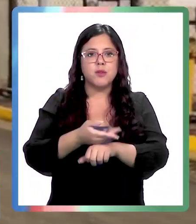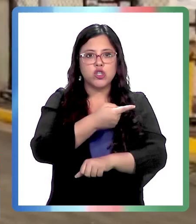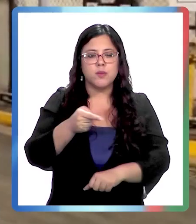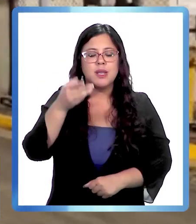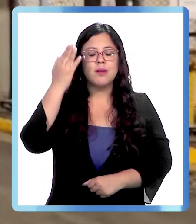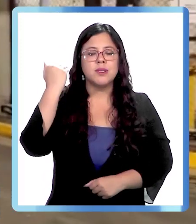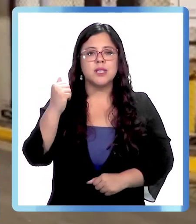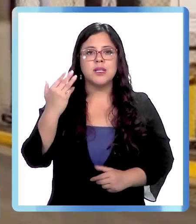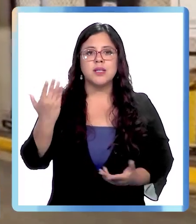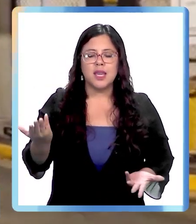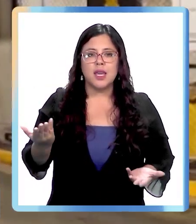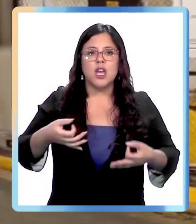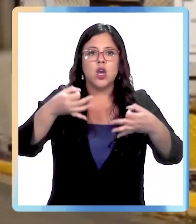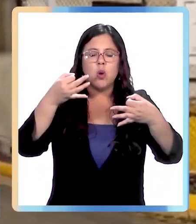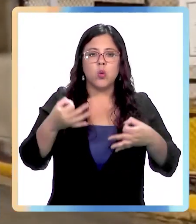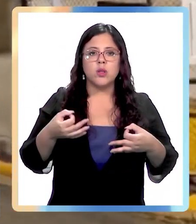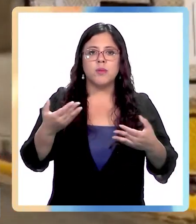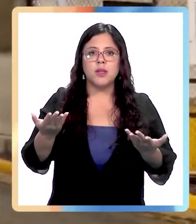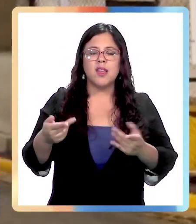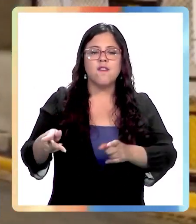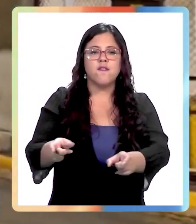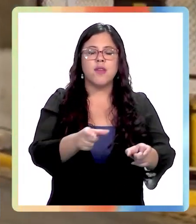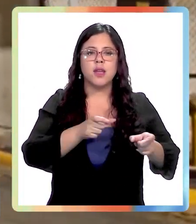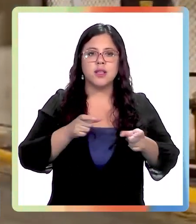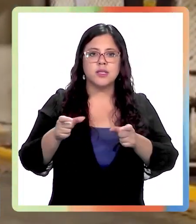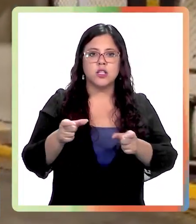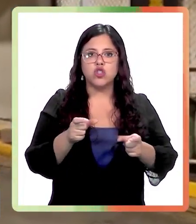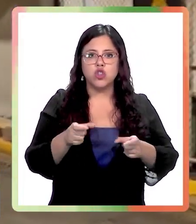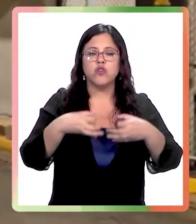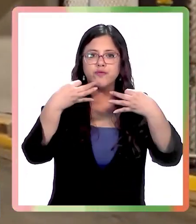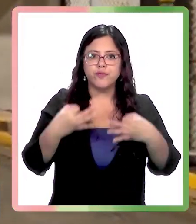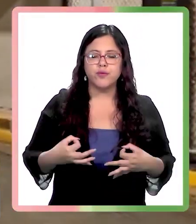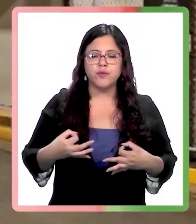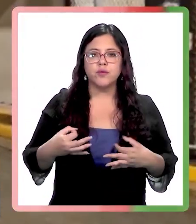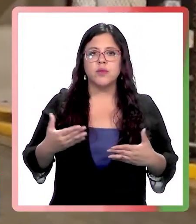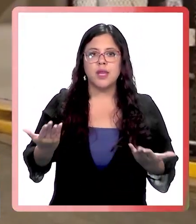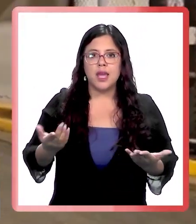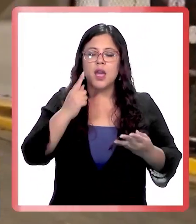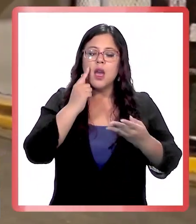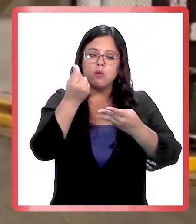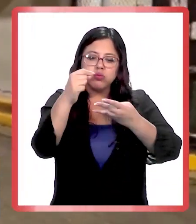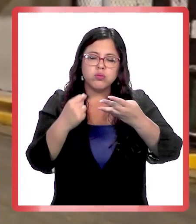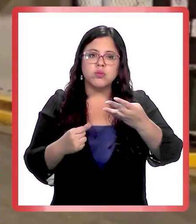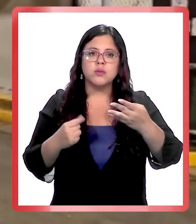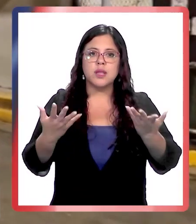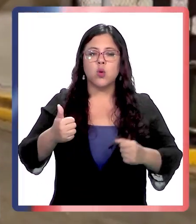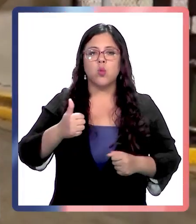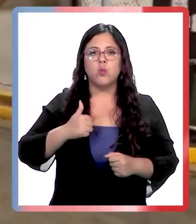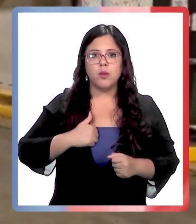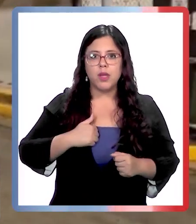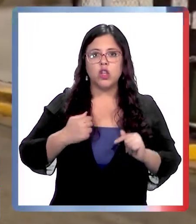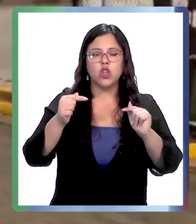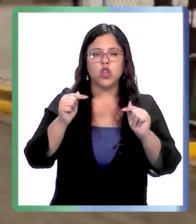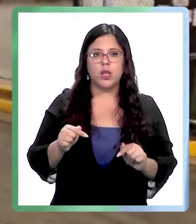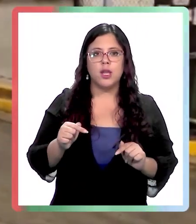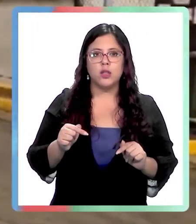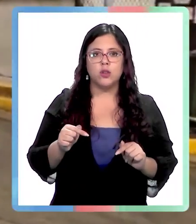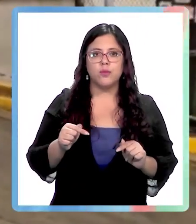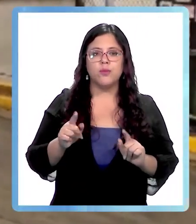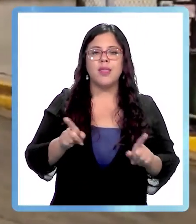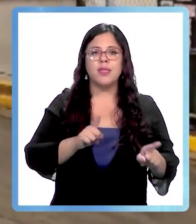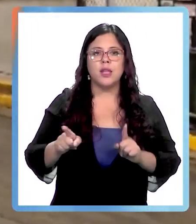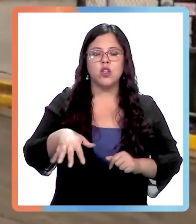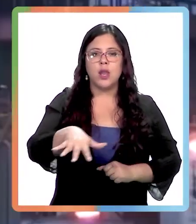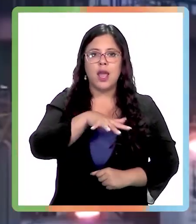hizo la semana pasada, nos dan el marco para hacer una fiscalización oportuna para verificar el cumplimiento de estos instrumentos